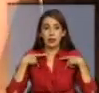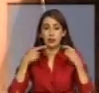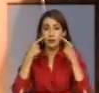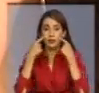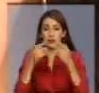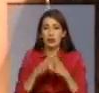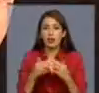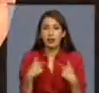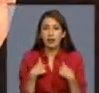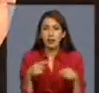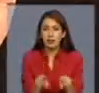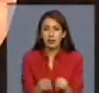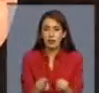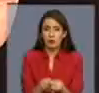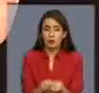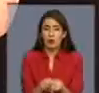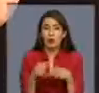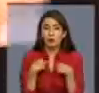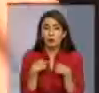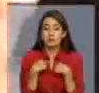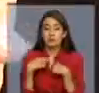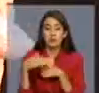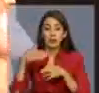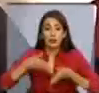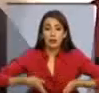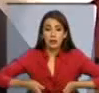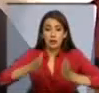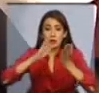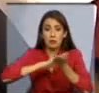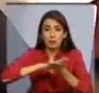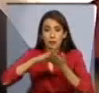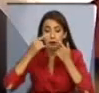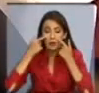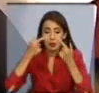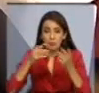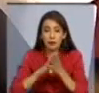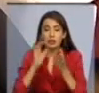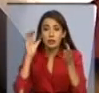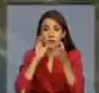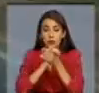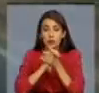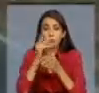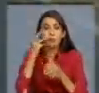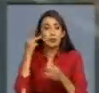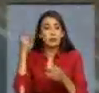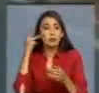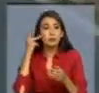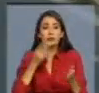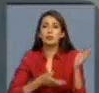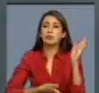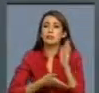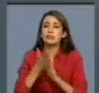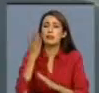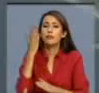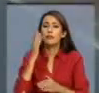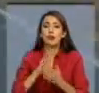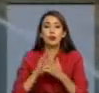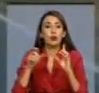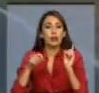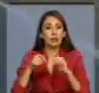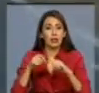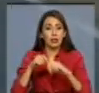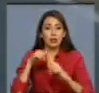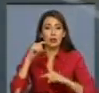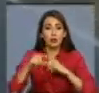es la misma. Le da miedo viajar por las carreteras. Cuenta que ella, su esposo y sus padres planificaron viajar fuera de Quito, pero al llegar